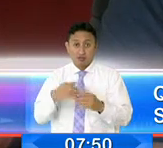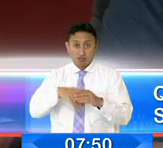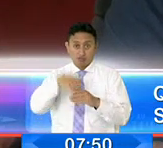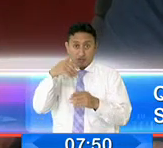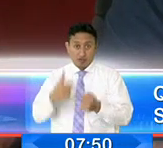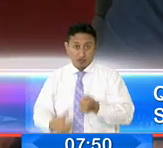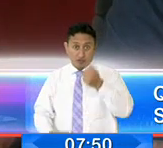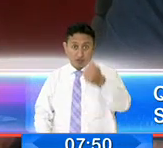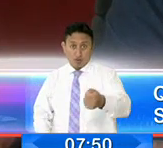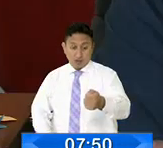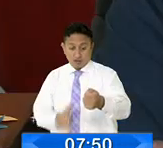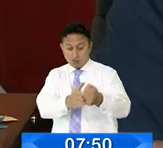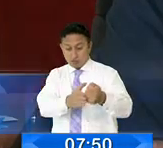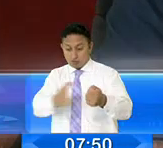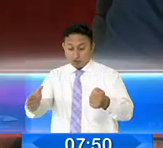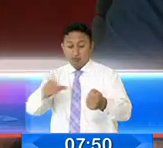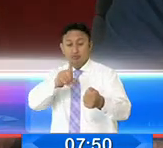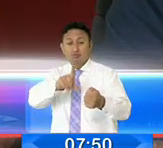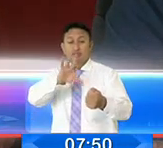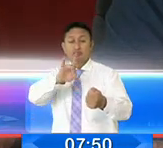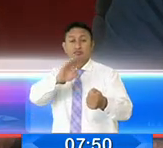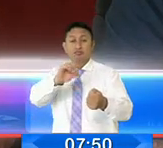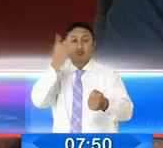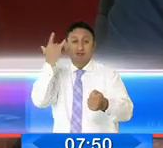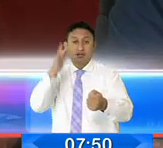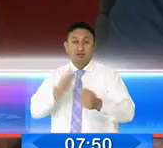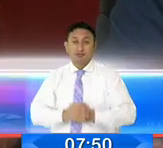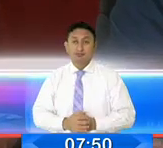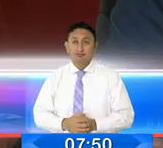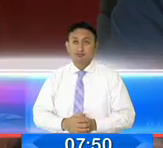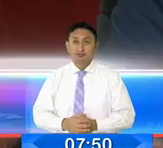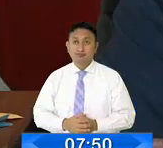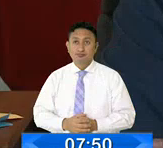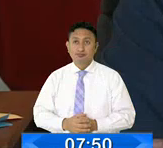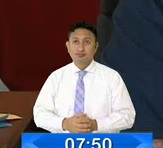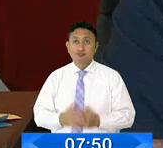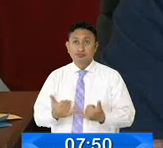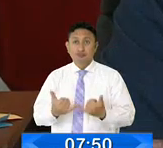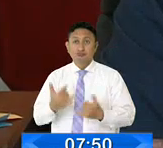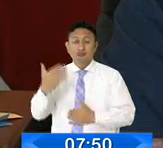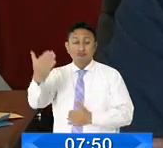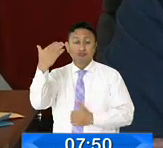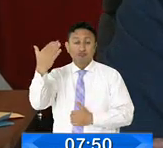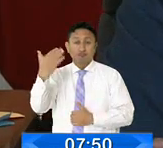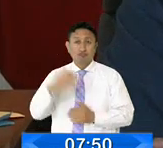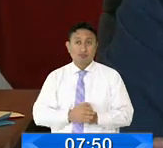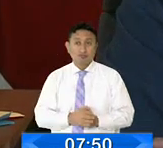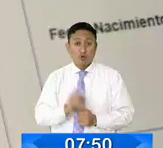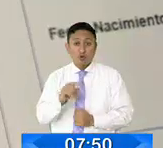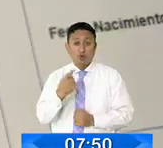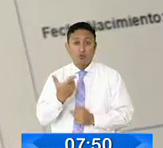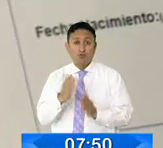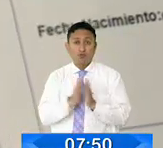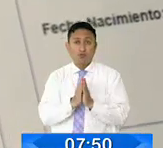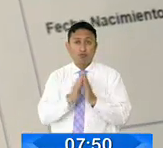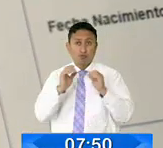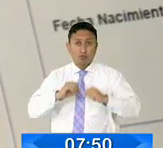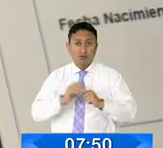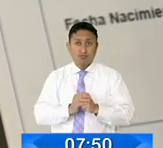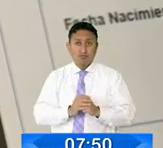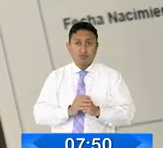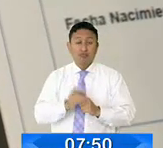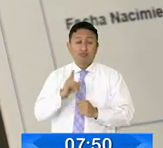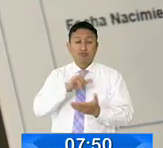del salvoconducto de cuando se envía a los correos electrónicos de los ciudadanos. Actualmente, la alcaldía recepta únicamente solicitudes para traslados